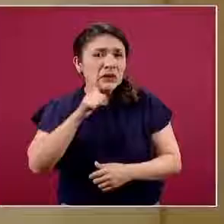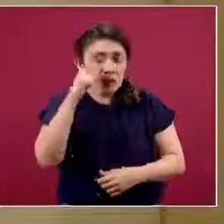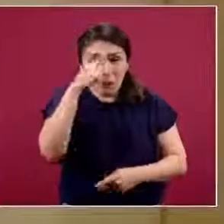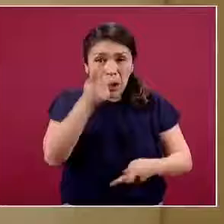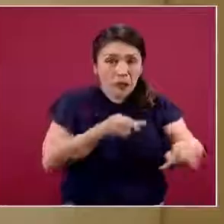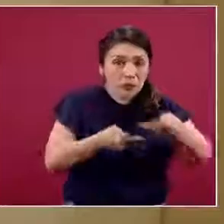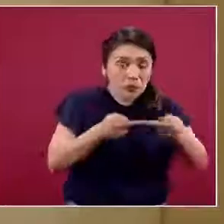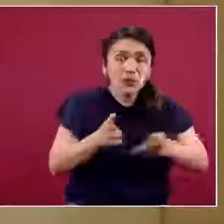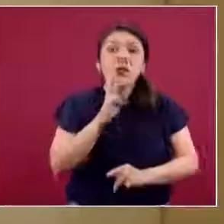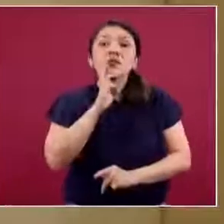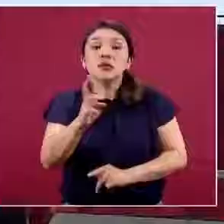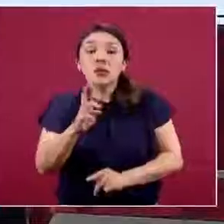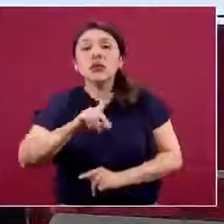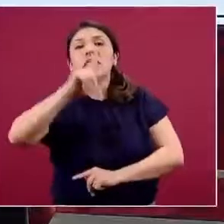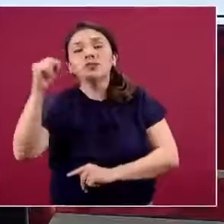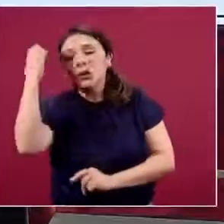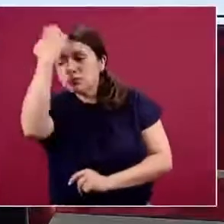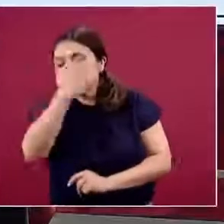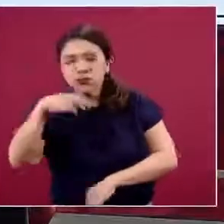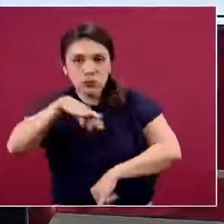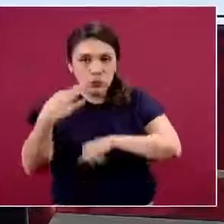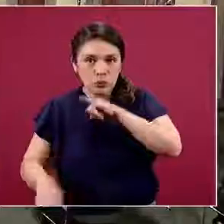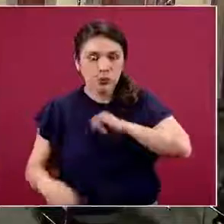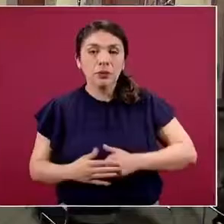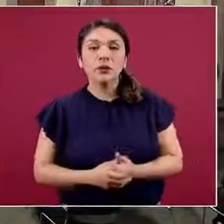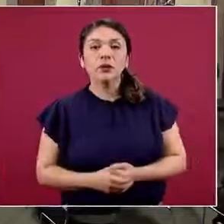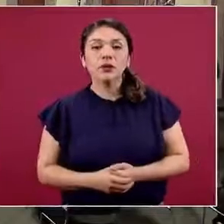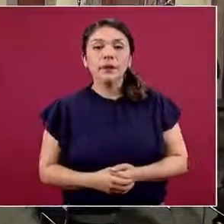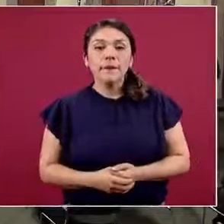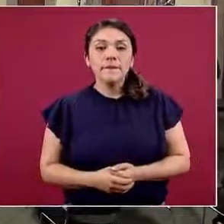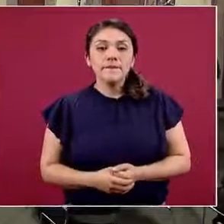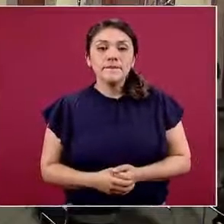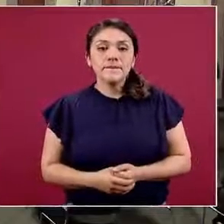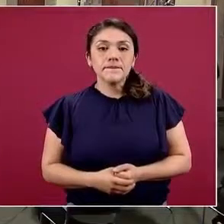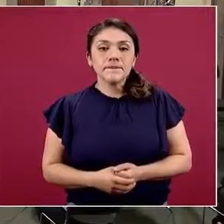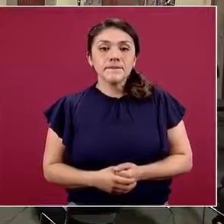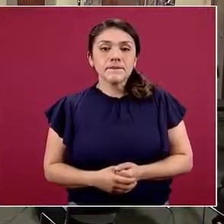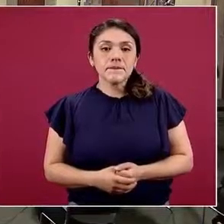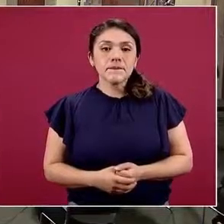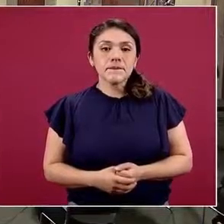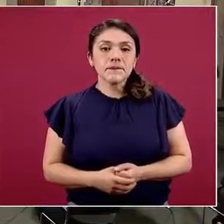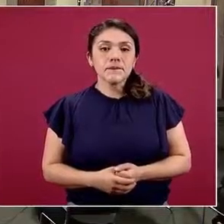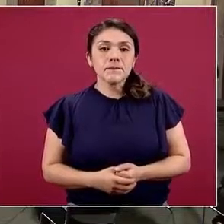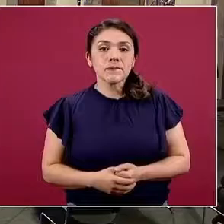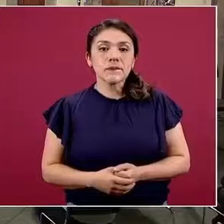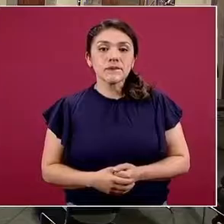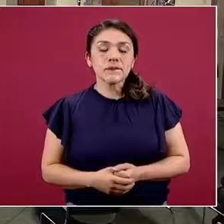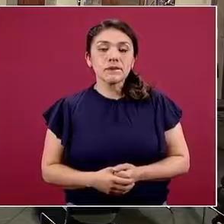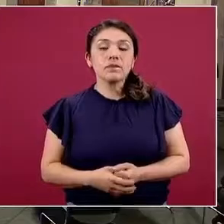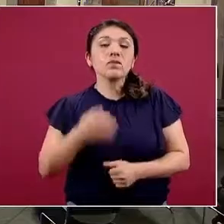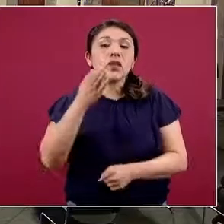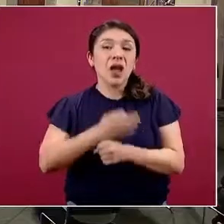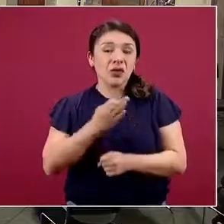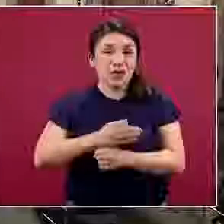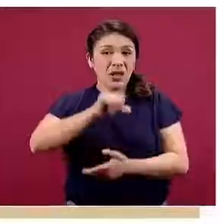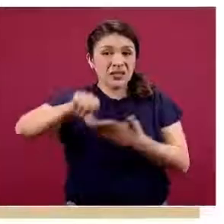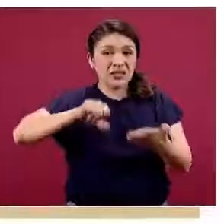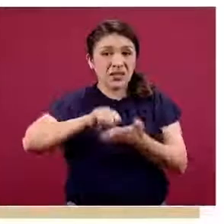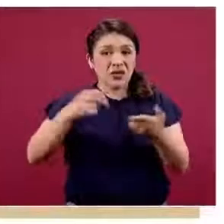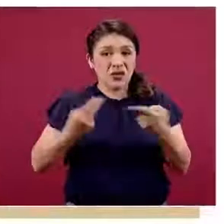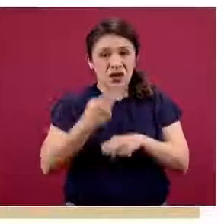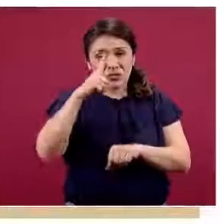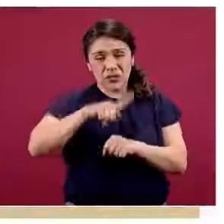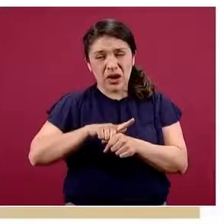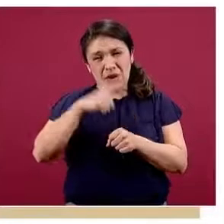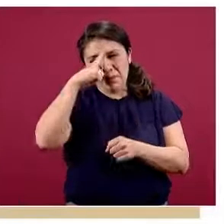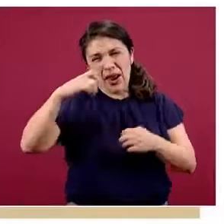preparación, respuesta y recuperación. La que sigue, por favor. Estas serán funciones que ahora el Centro Nacional de